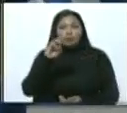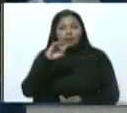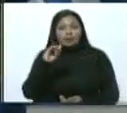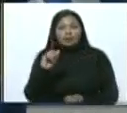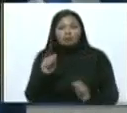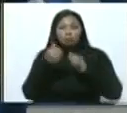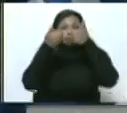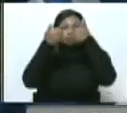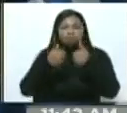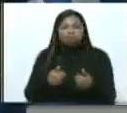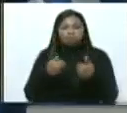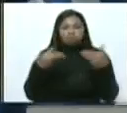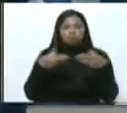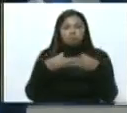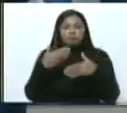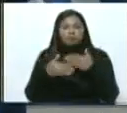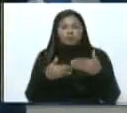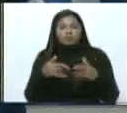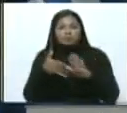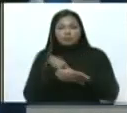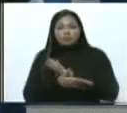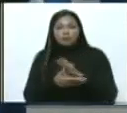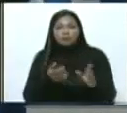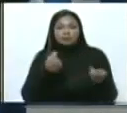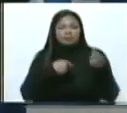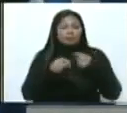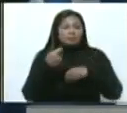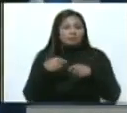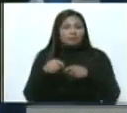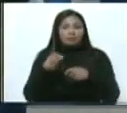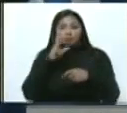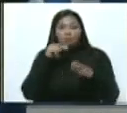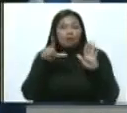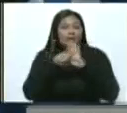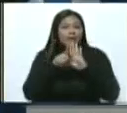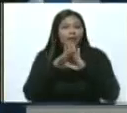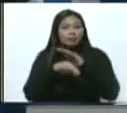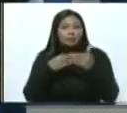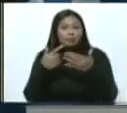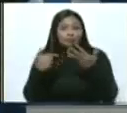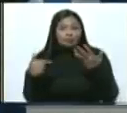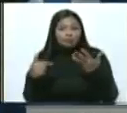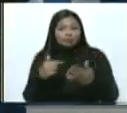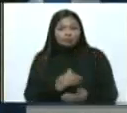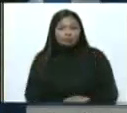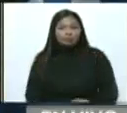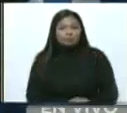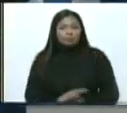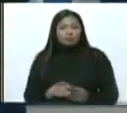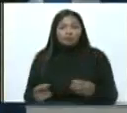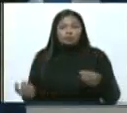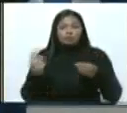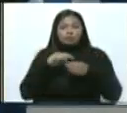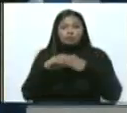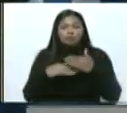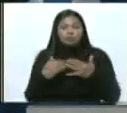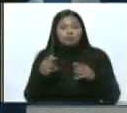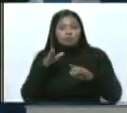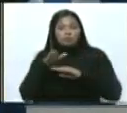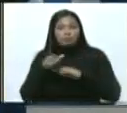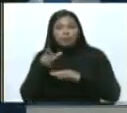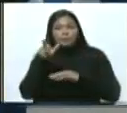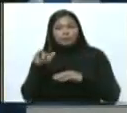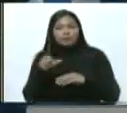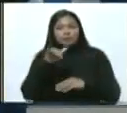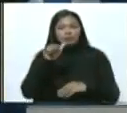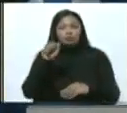privados de libertad por la comisión de los delitos de tráfico ilegal de material estratégico y asociación. Adicionalmente, a la ciudadana